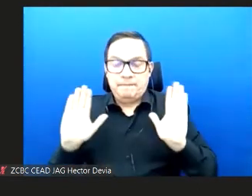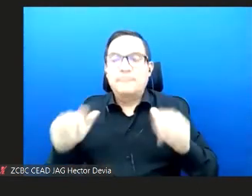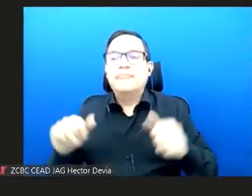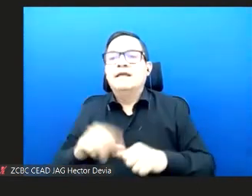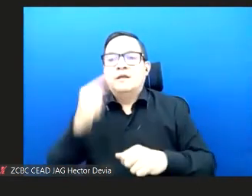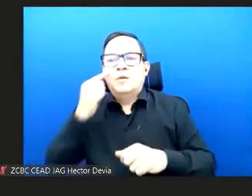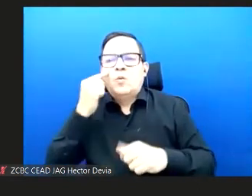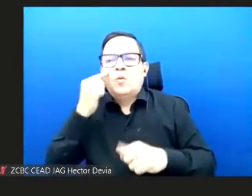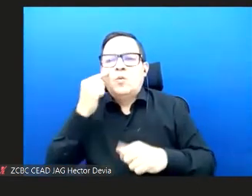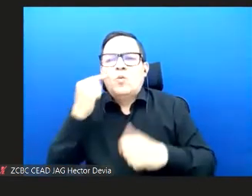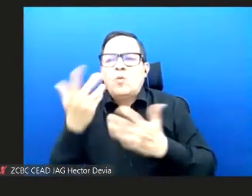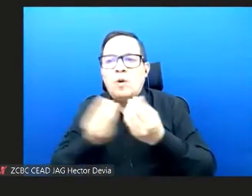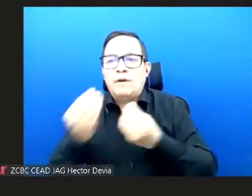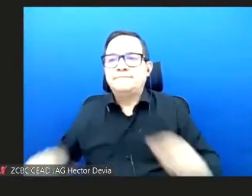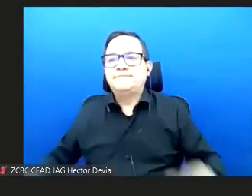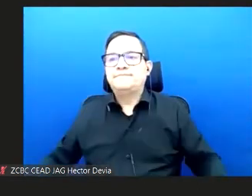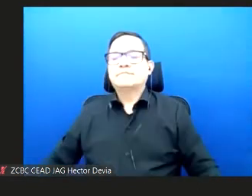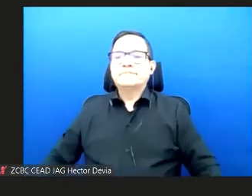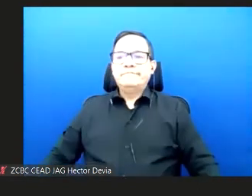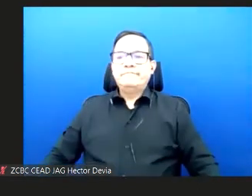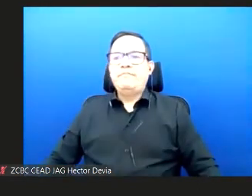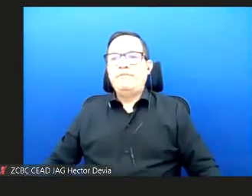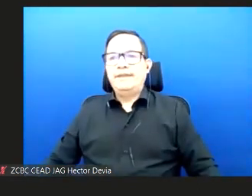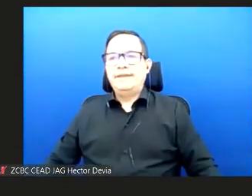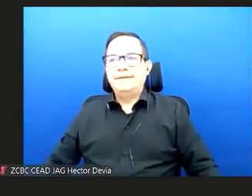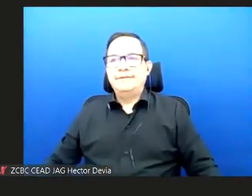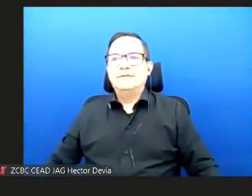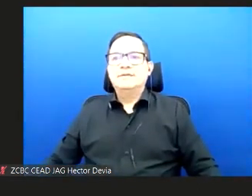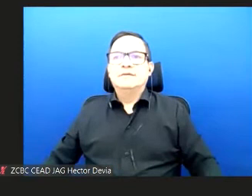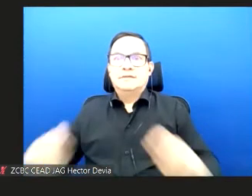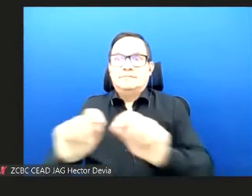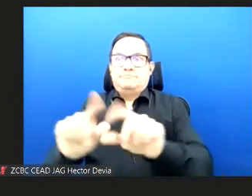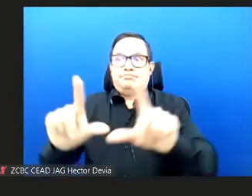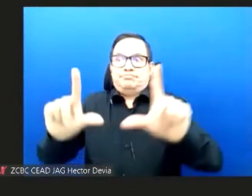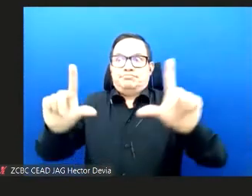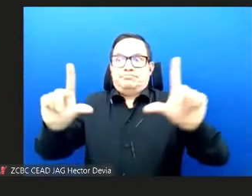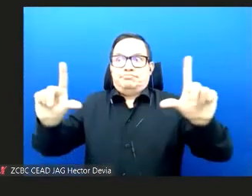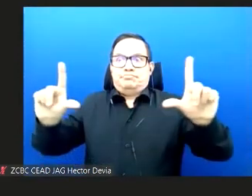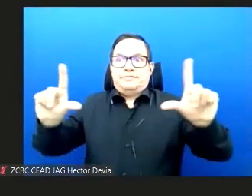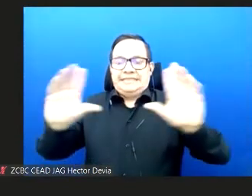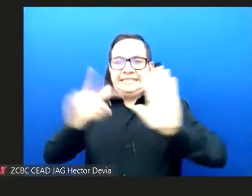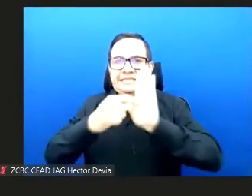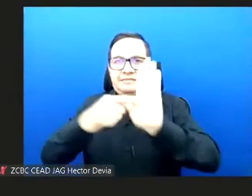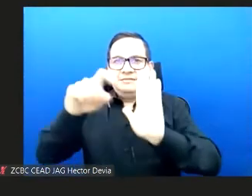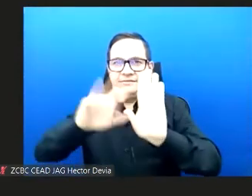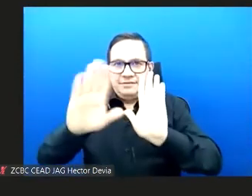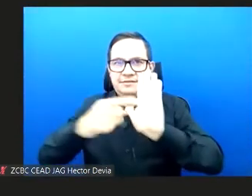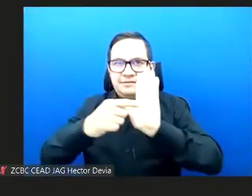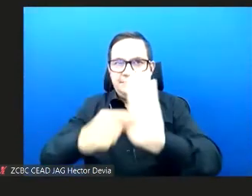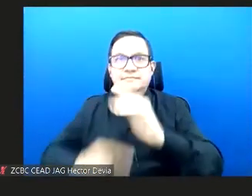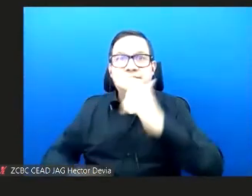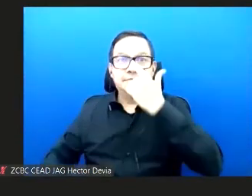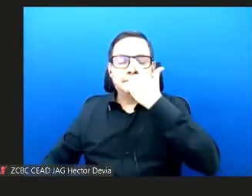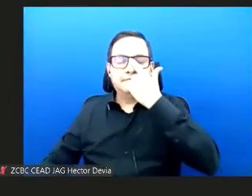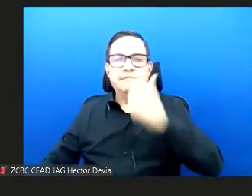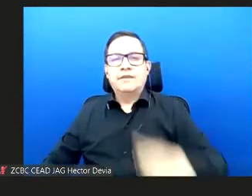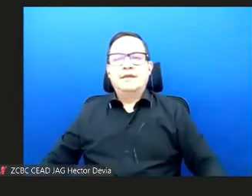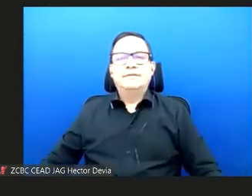miramos, espérenme que estoy esperando que me aumente la pantalla para poderles mostrar.